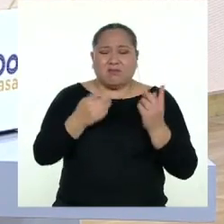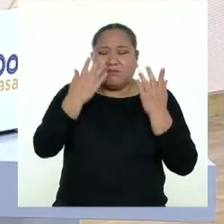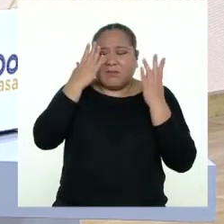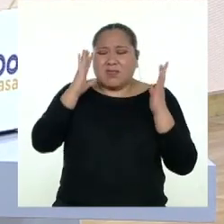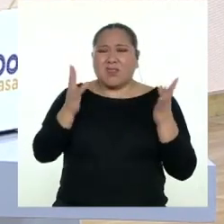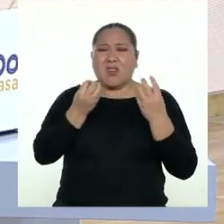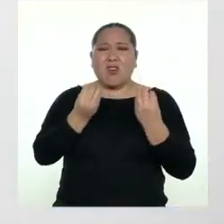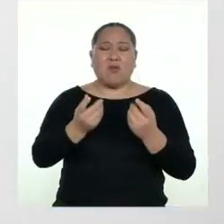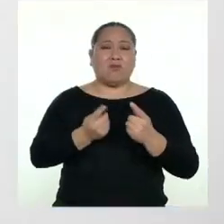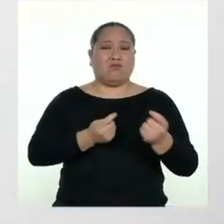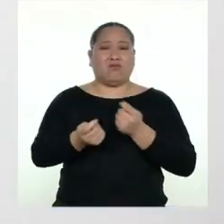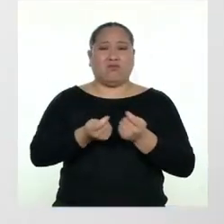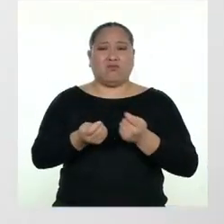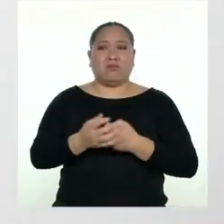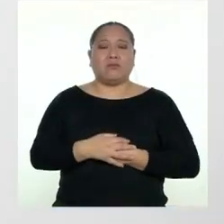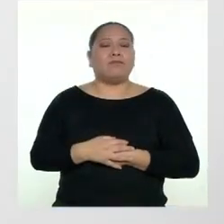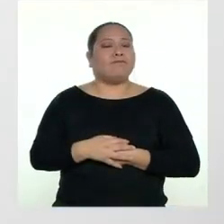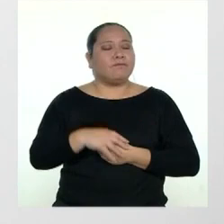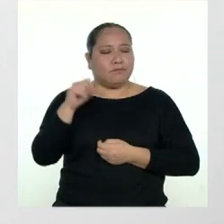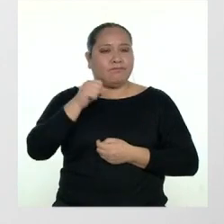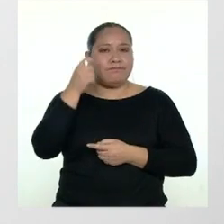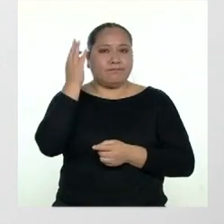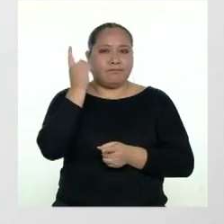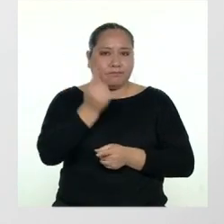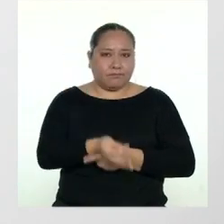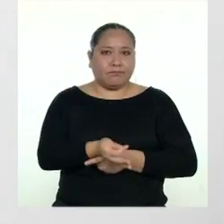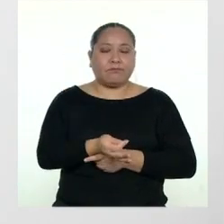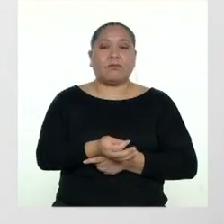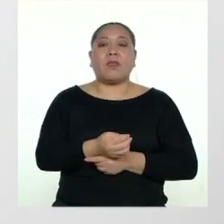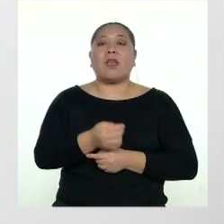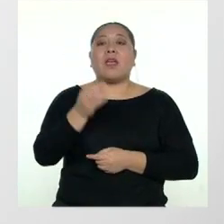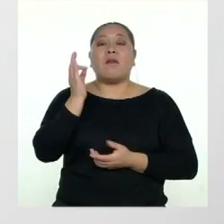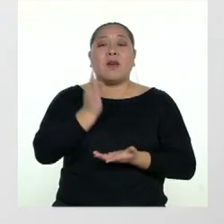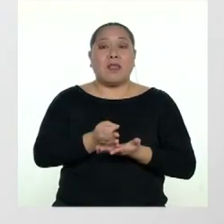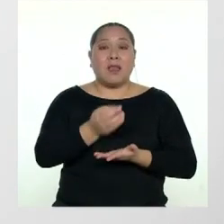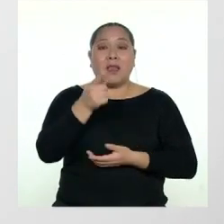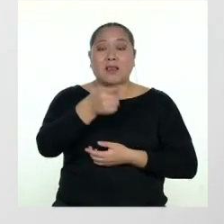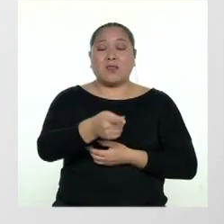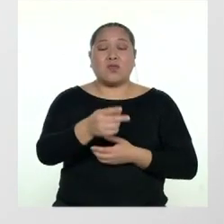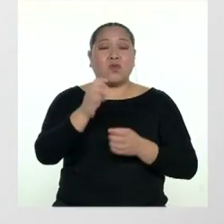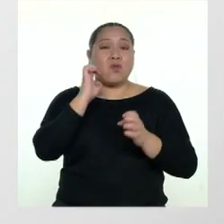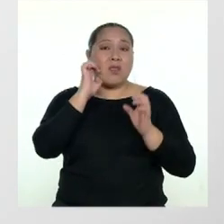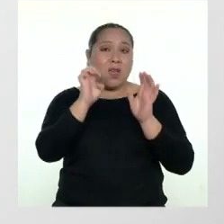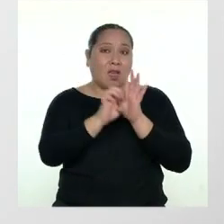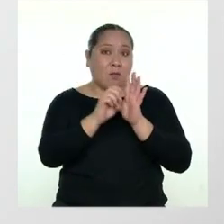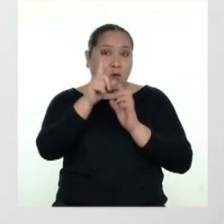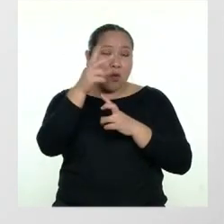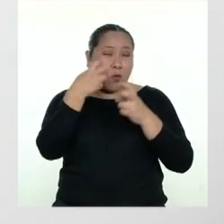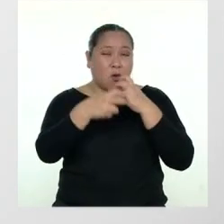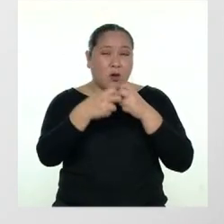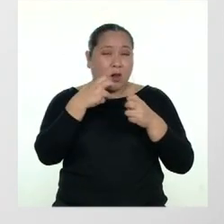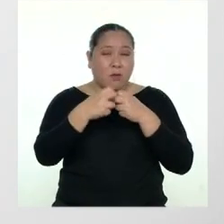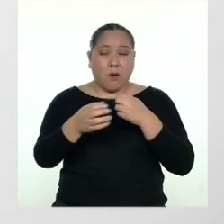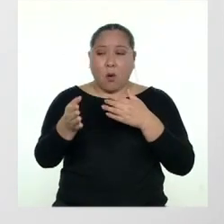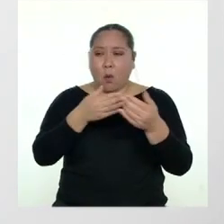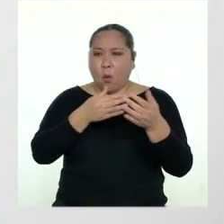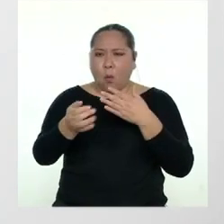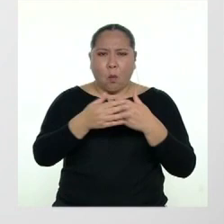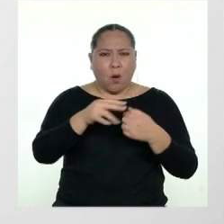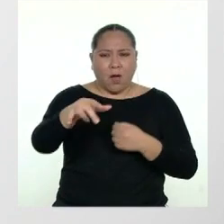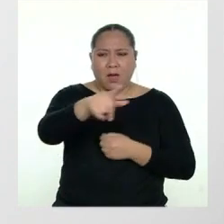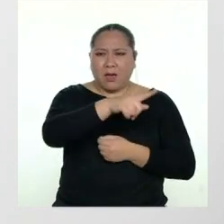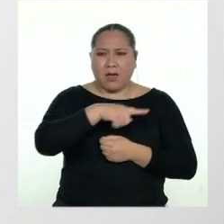cómo manejarlo. Claro, aquí tenemos un ejemplo de un problema que muchos podemos tener en casa, tanto adolescentes